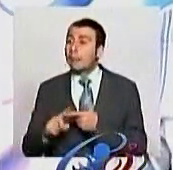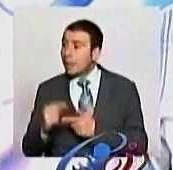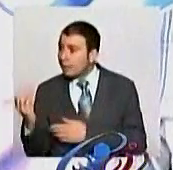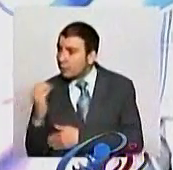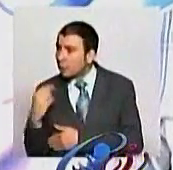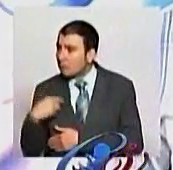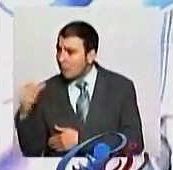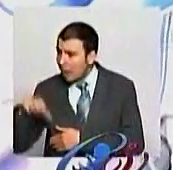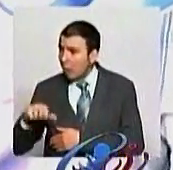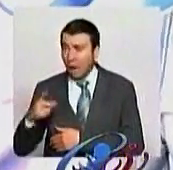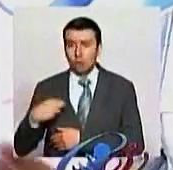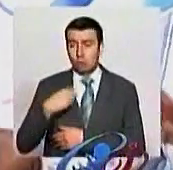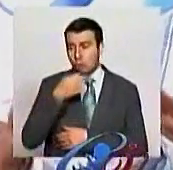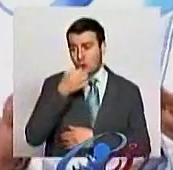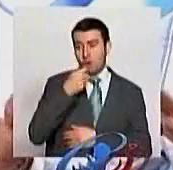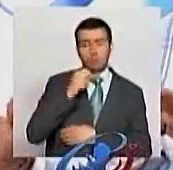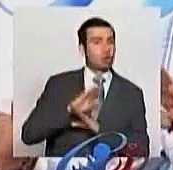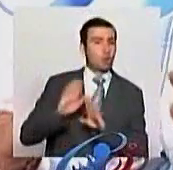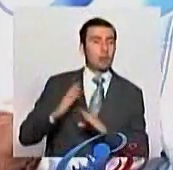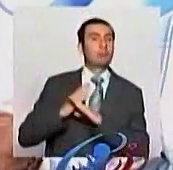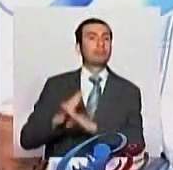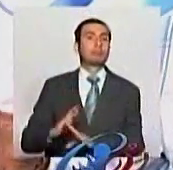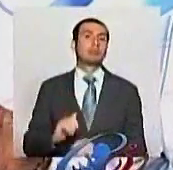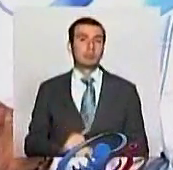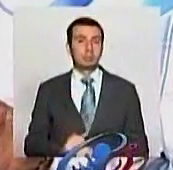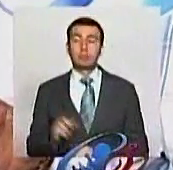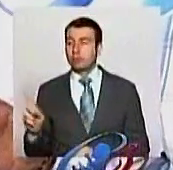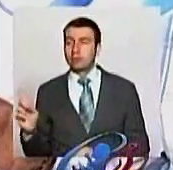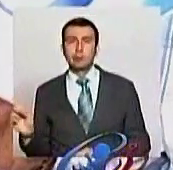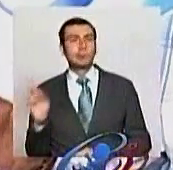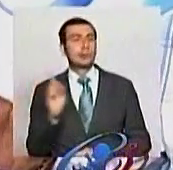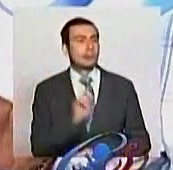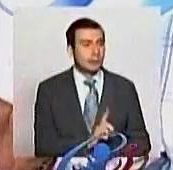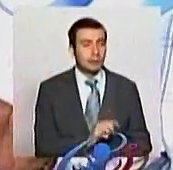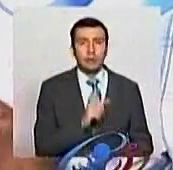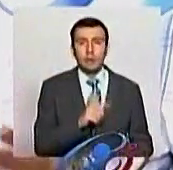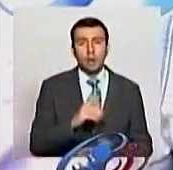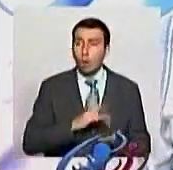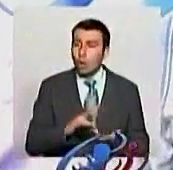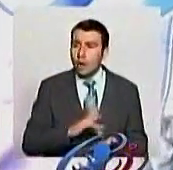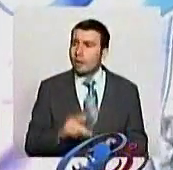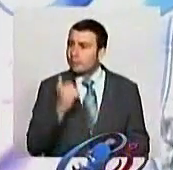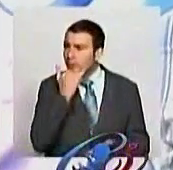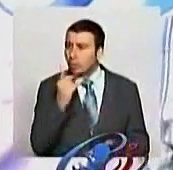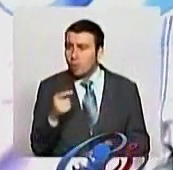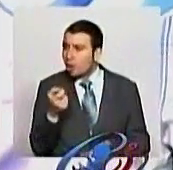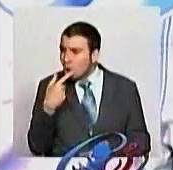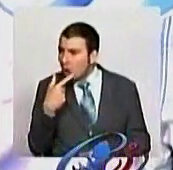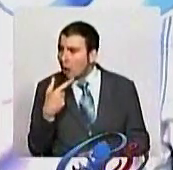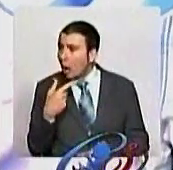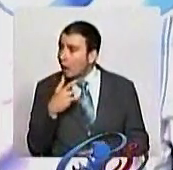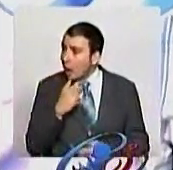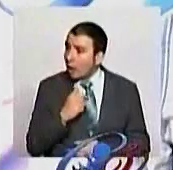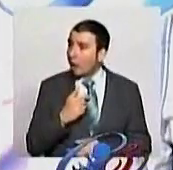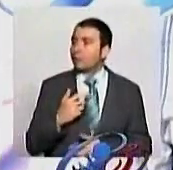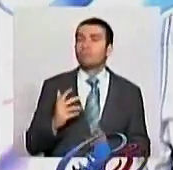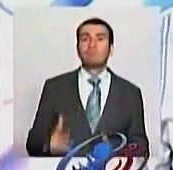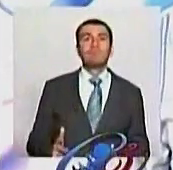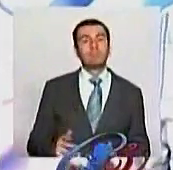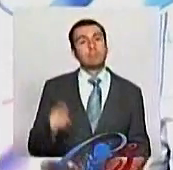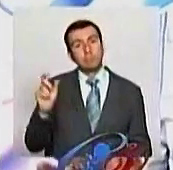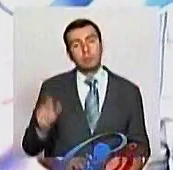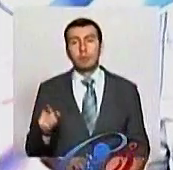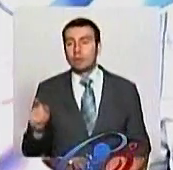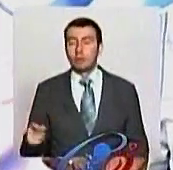tomarlos. Y cuando ya estamos en los servicios de urgencias o en nuestras clínicas, pasamos unos sustos porque la persona